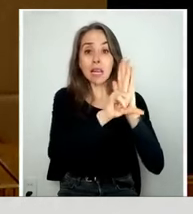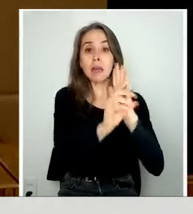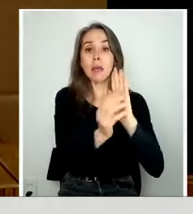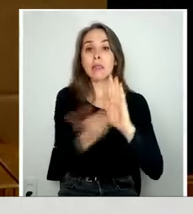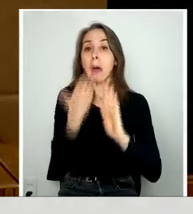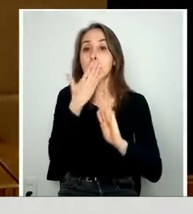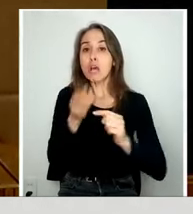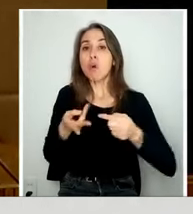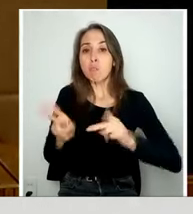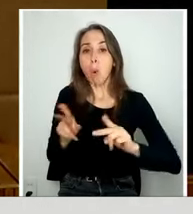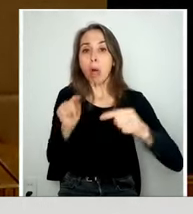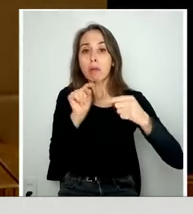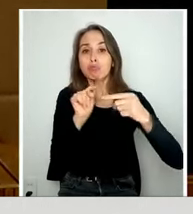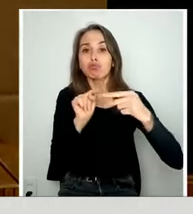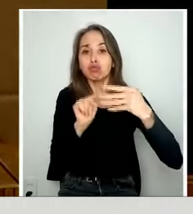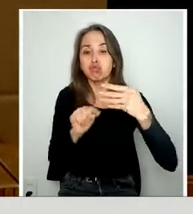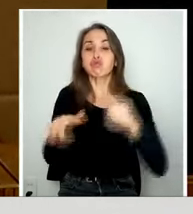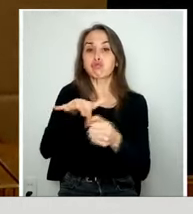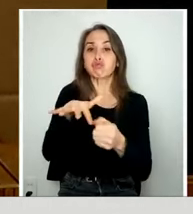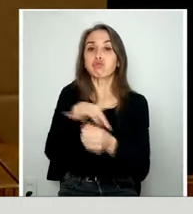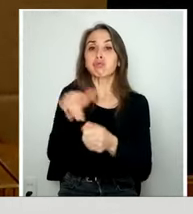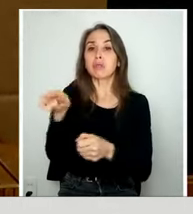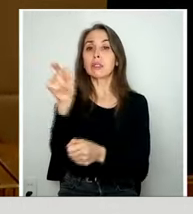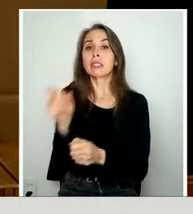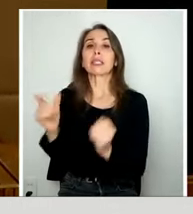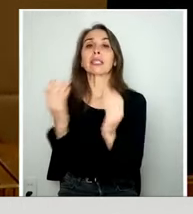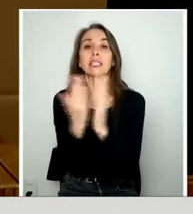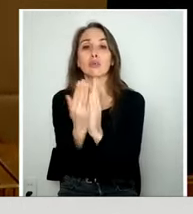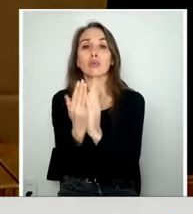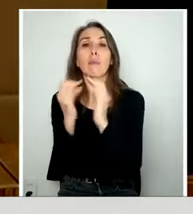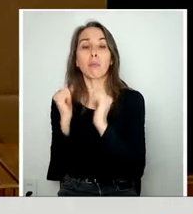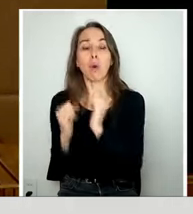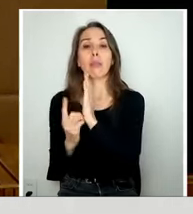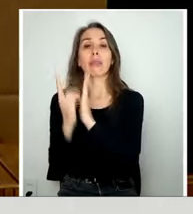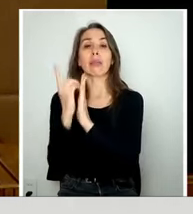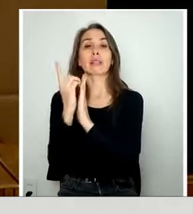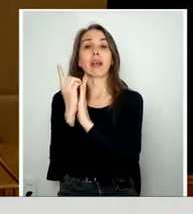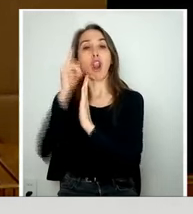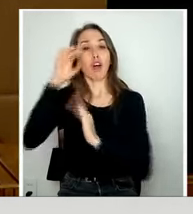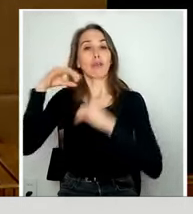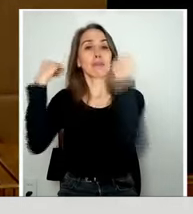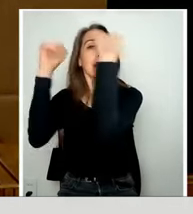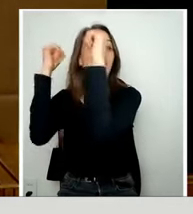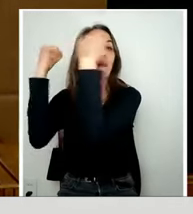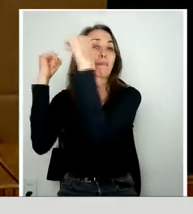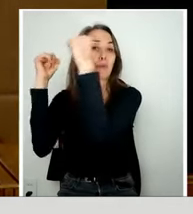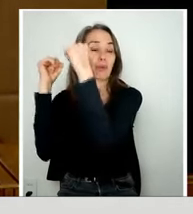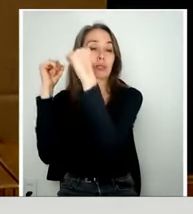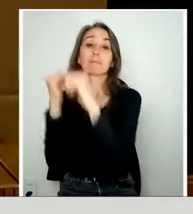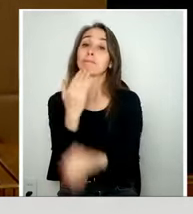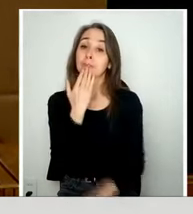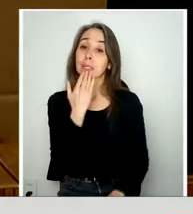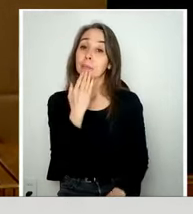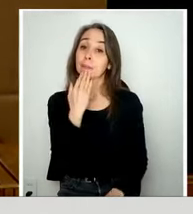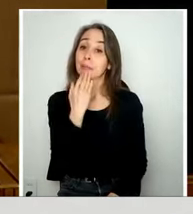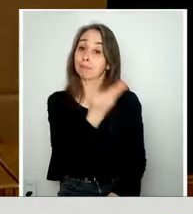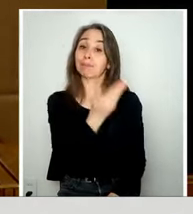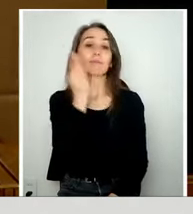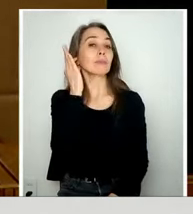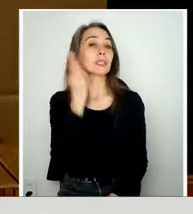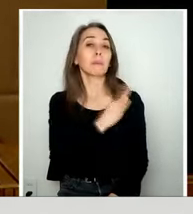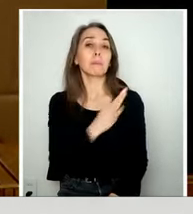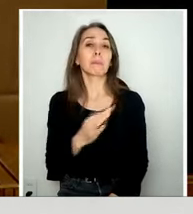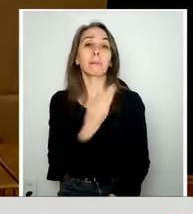estudiantes desarrollen sus habilidades deportivas pero en esto también presidenta no basta con que se le den